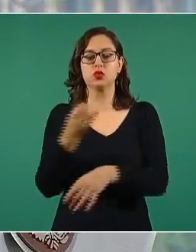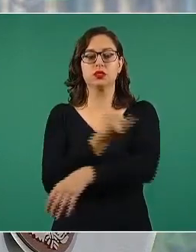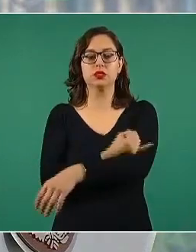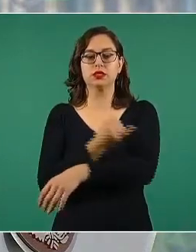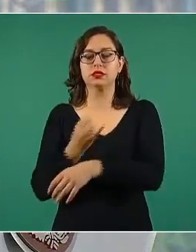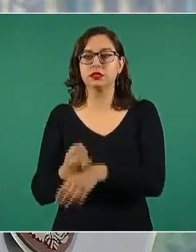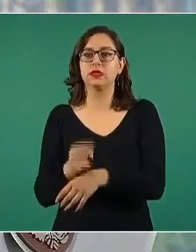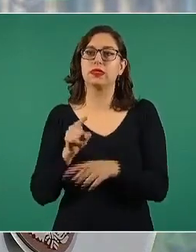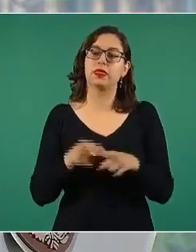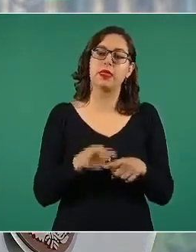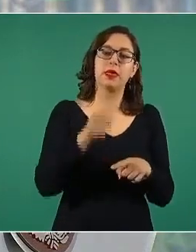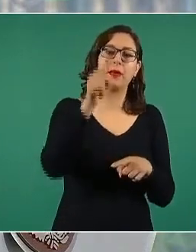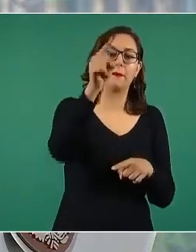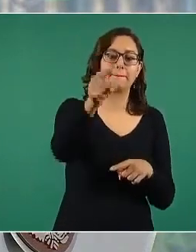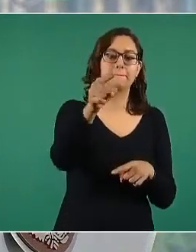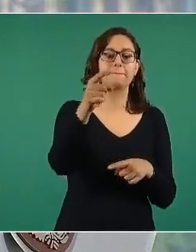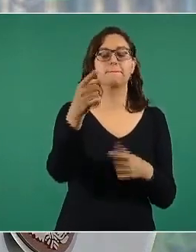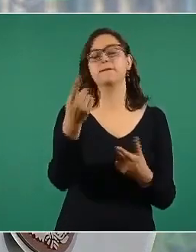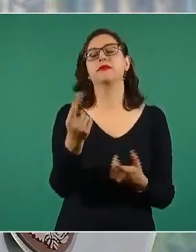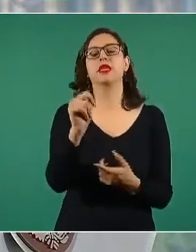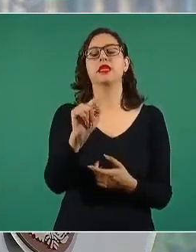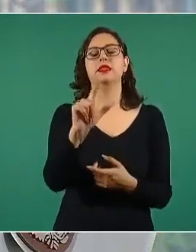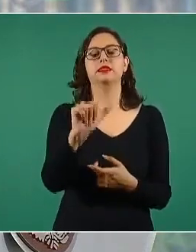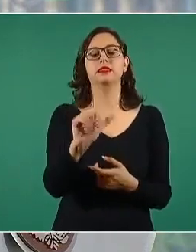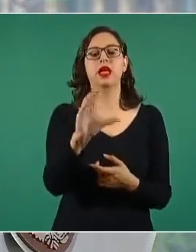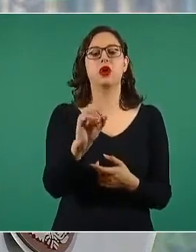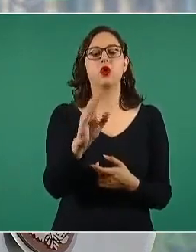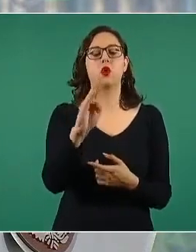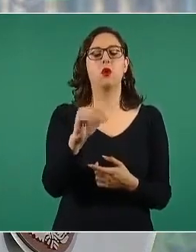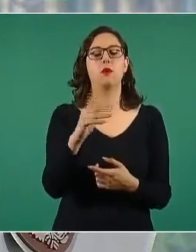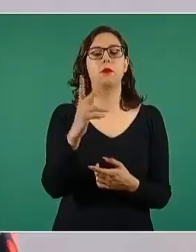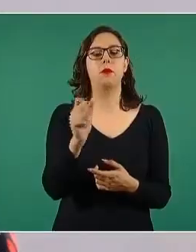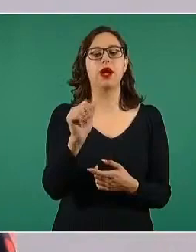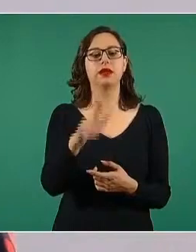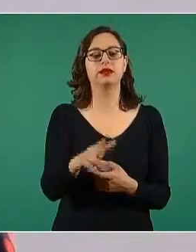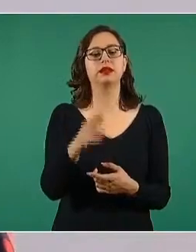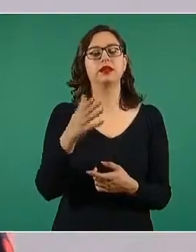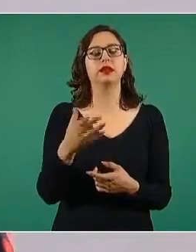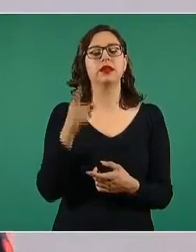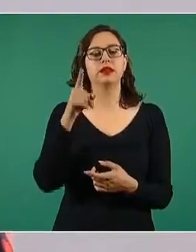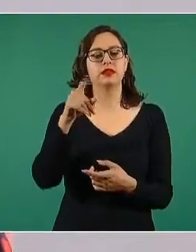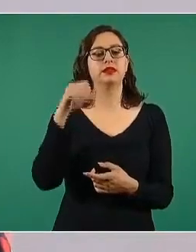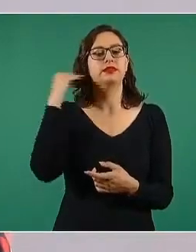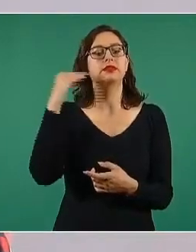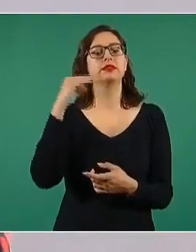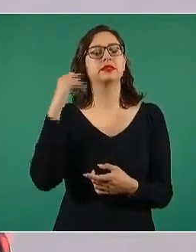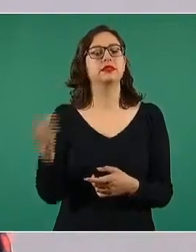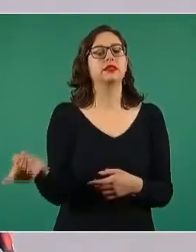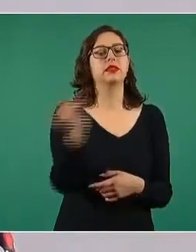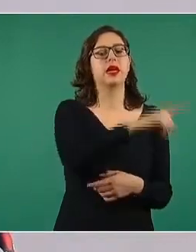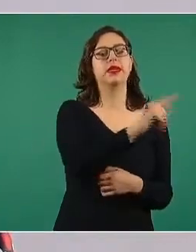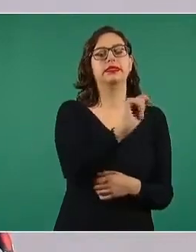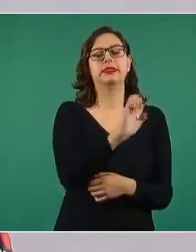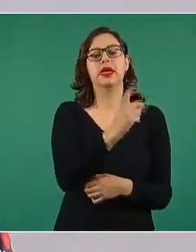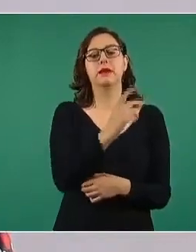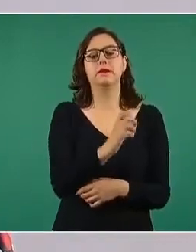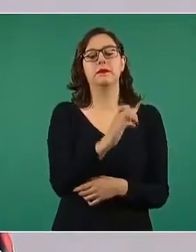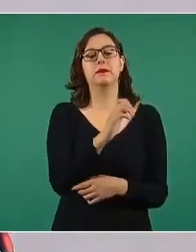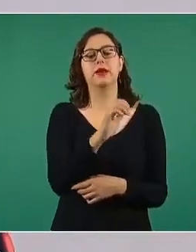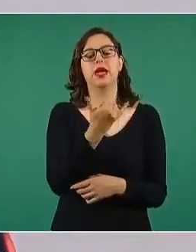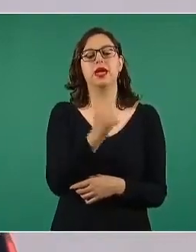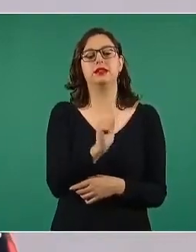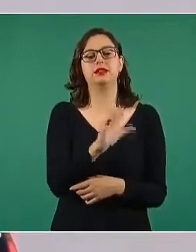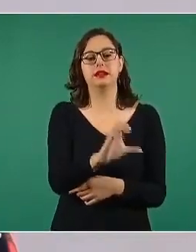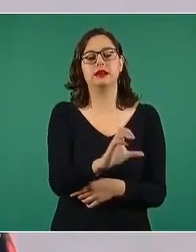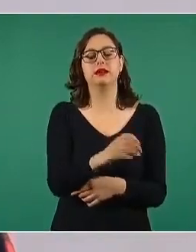Iztapalapa; hacia el poniente, la de Tlacopan, Tacuba, y hacia el norte, la de Tepeyac. Los únicos que